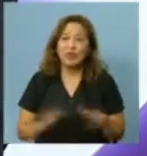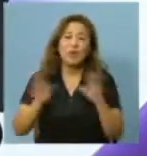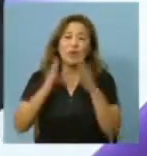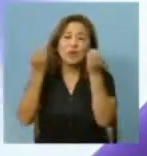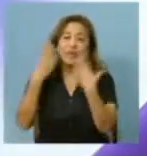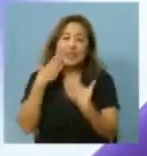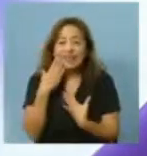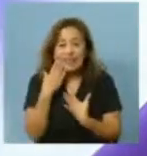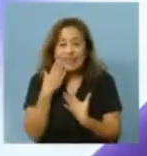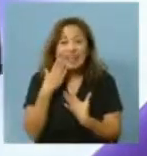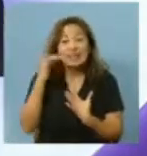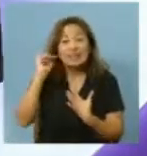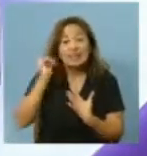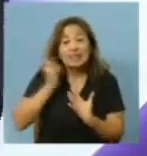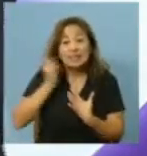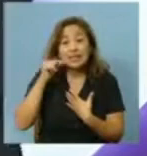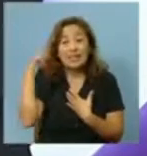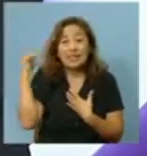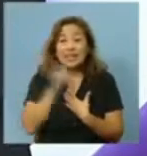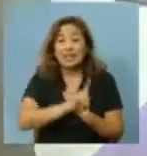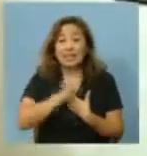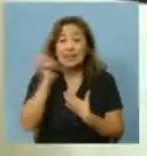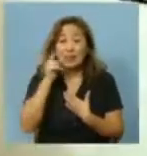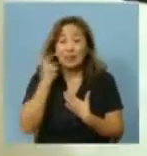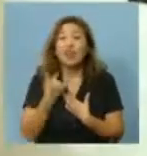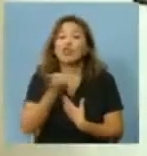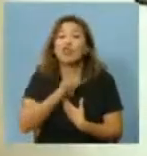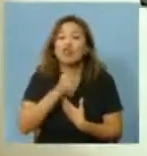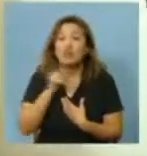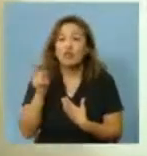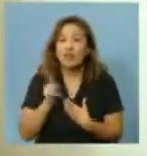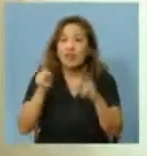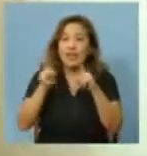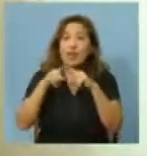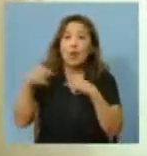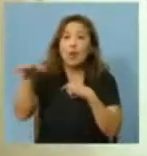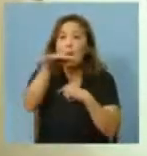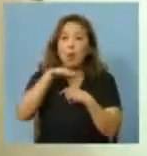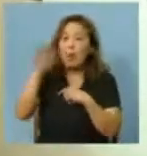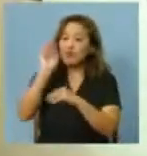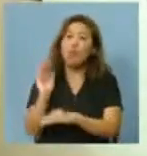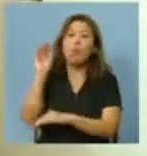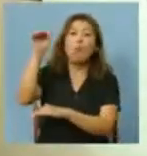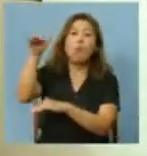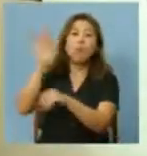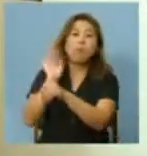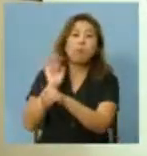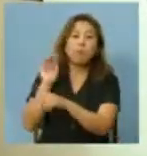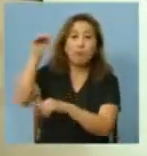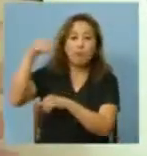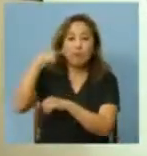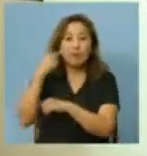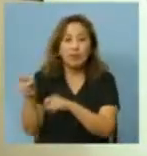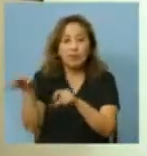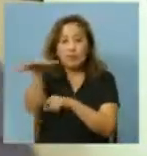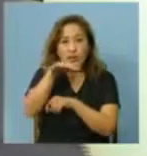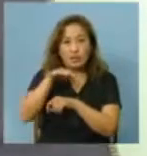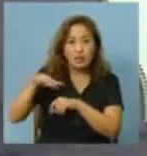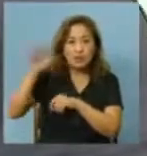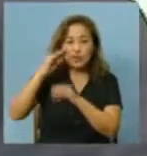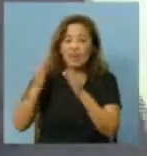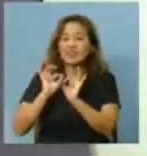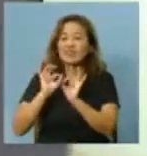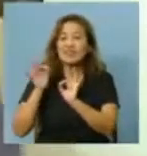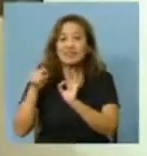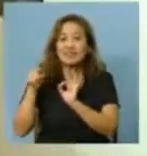Buenas tardes, Omar. Y efectivamente, nosotros estamos ubicados en el barrio Mariano Moreno, en el lugar